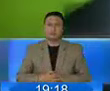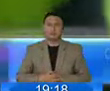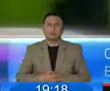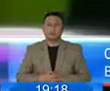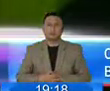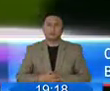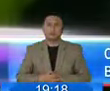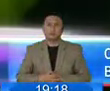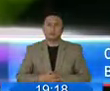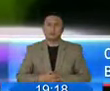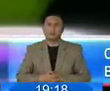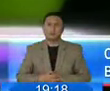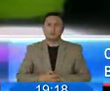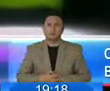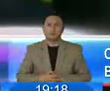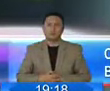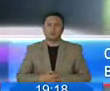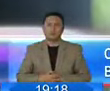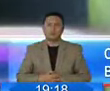¡Alto, policía!